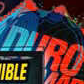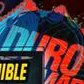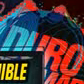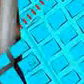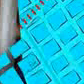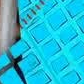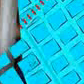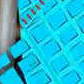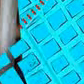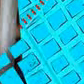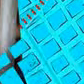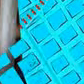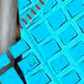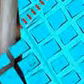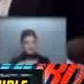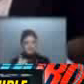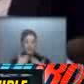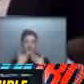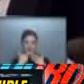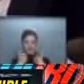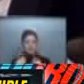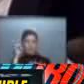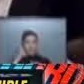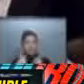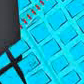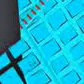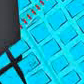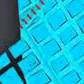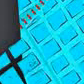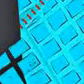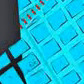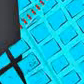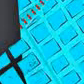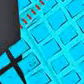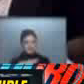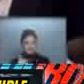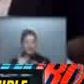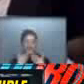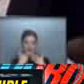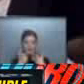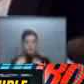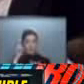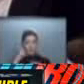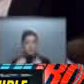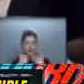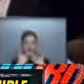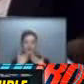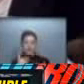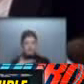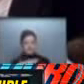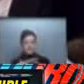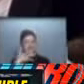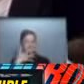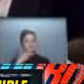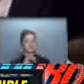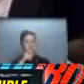agua. Si fuera ingenuo, diría que estos capos son flojos, y si fuera desconfiado, diría que no importa lo que digan, ya que